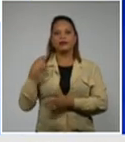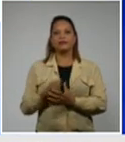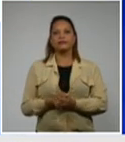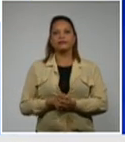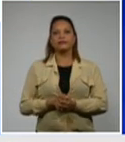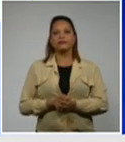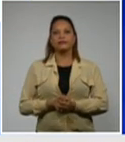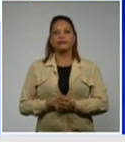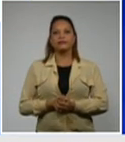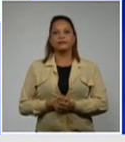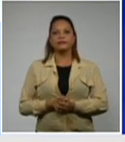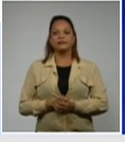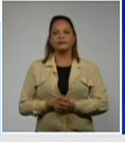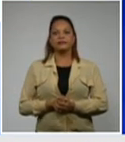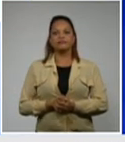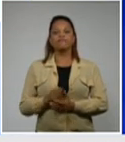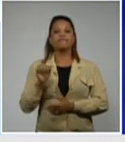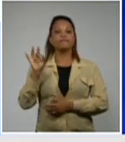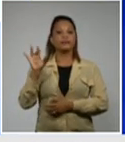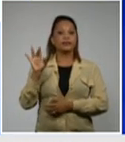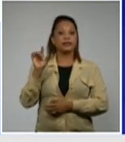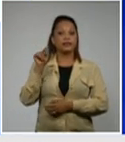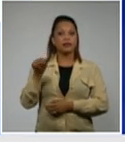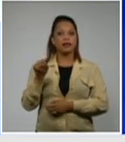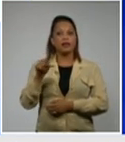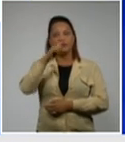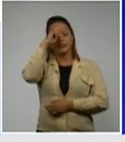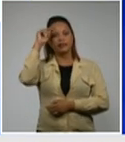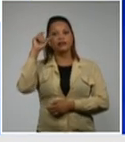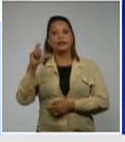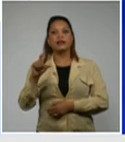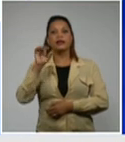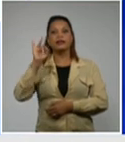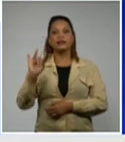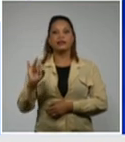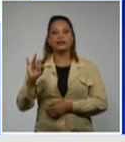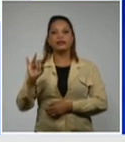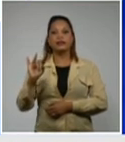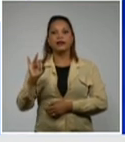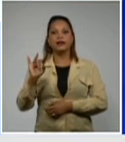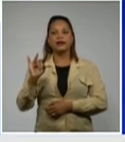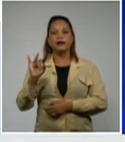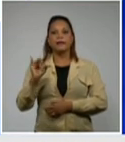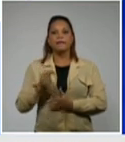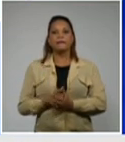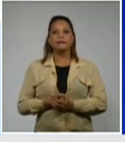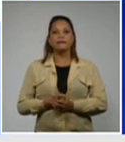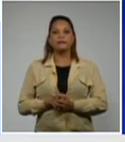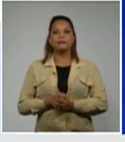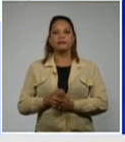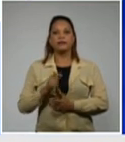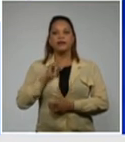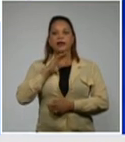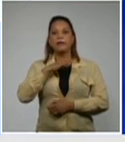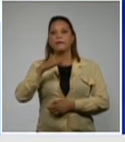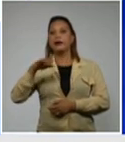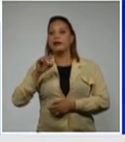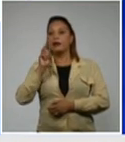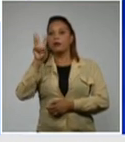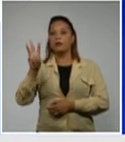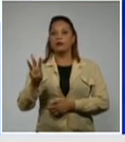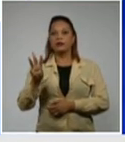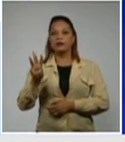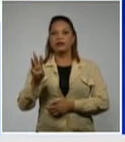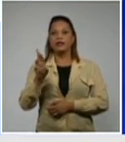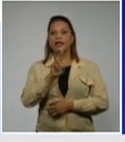día anterior. En Santa Clara 7, en Manicaragua 3, en Remedios y Placeta 2 en